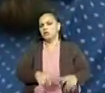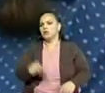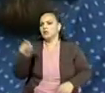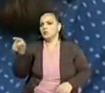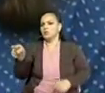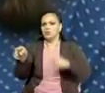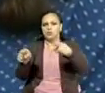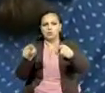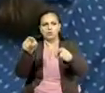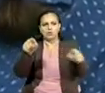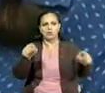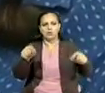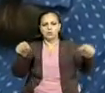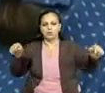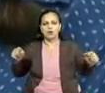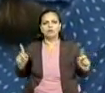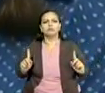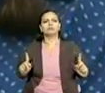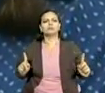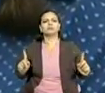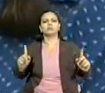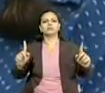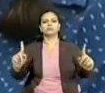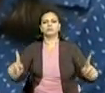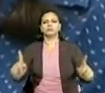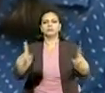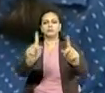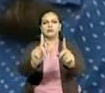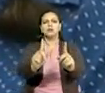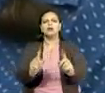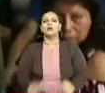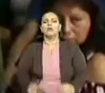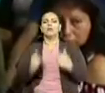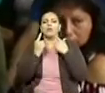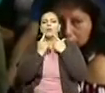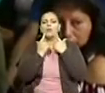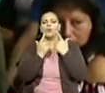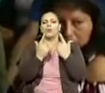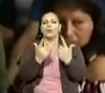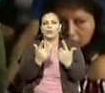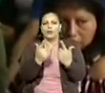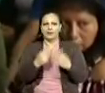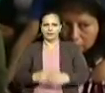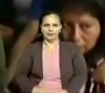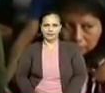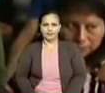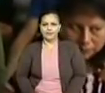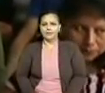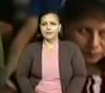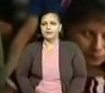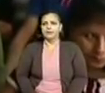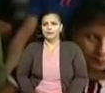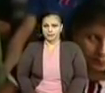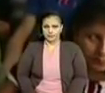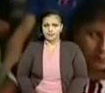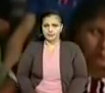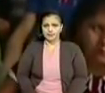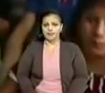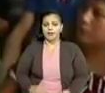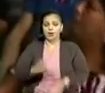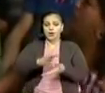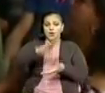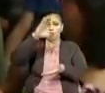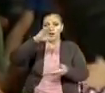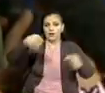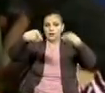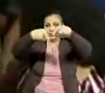debe seguir implementando, no solamente en las unidades educativas de Guayaquil, sino de todo el país. Que cada uno de los padres estén situados en varios perímetros, en los cuales